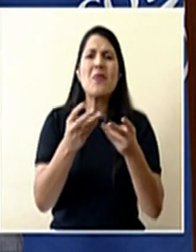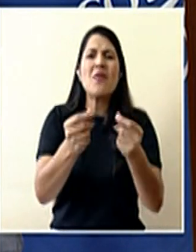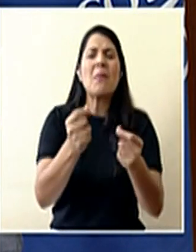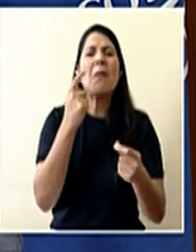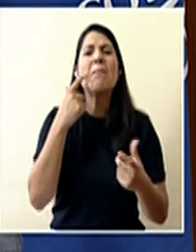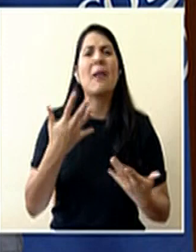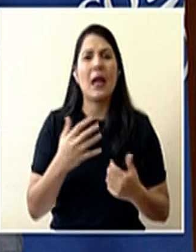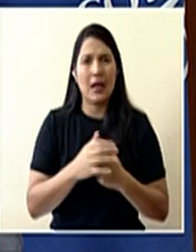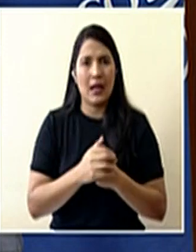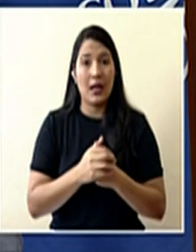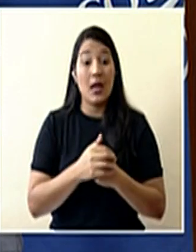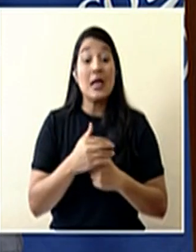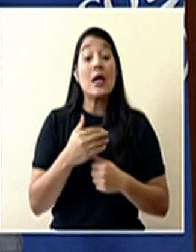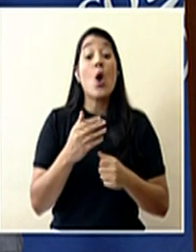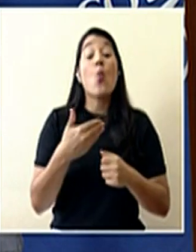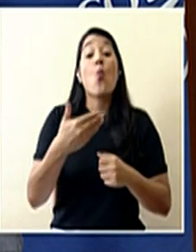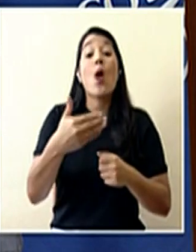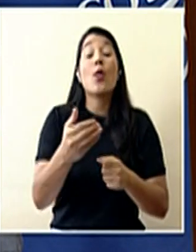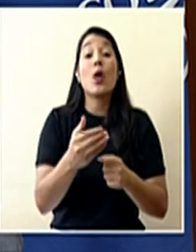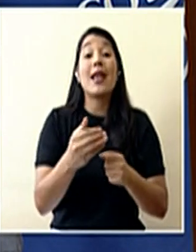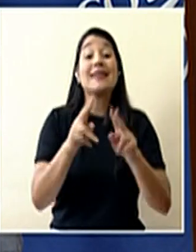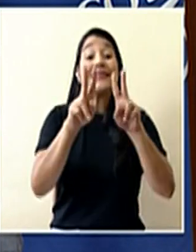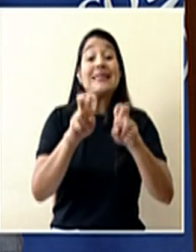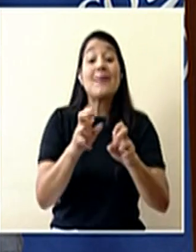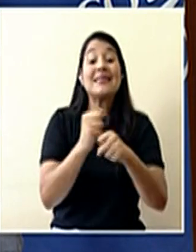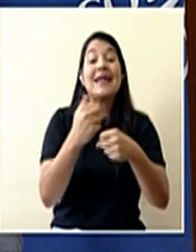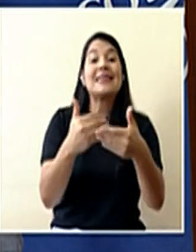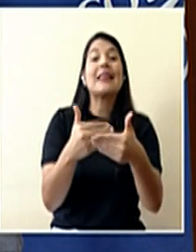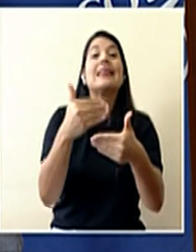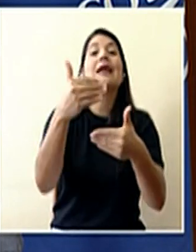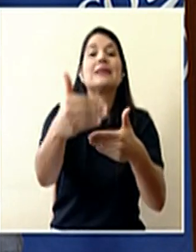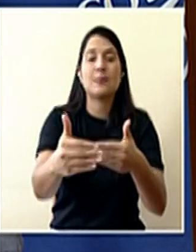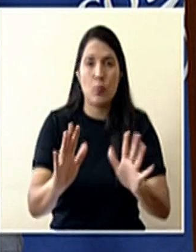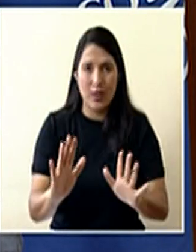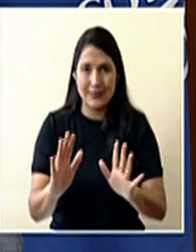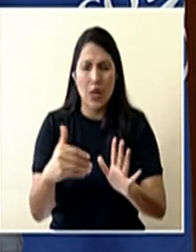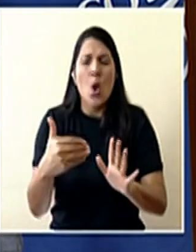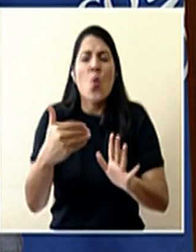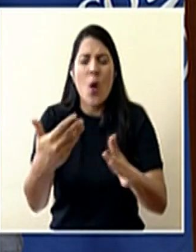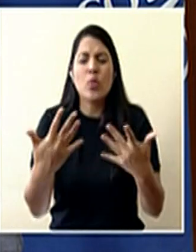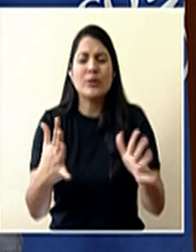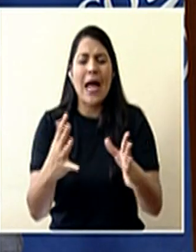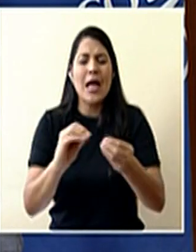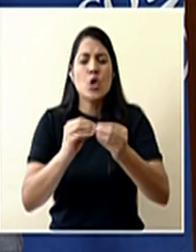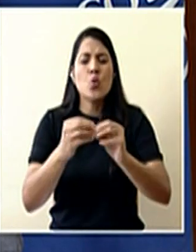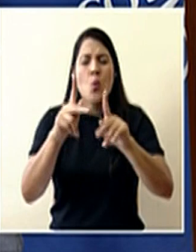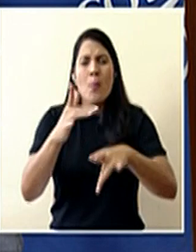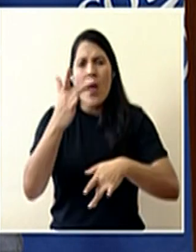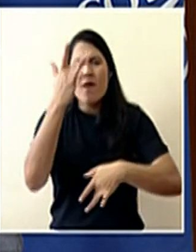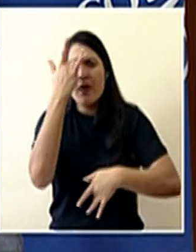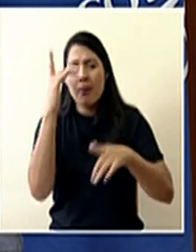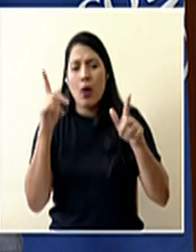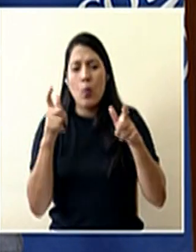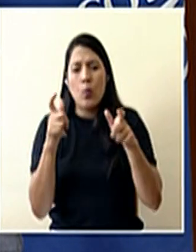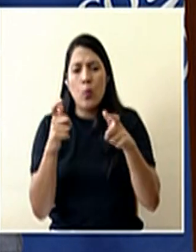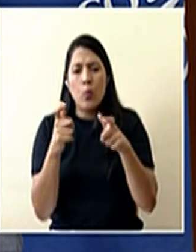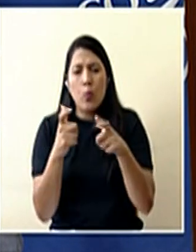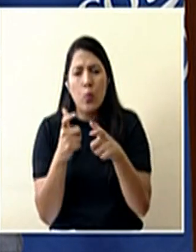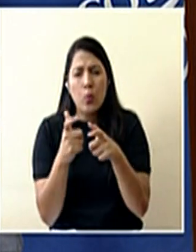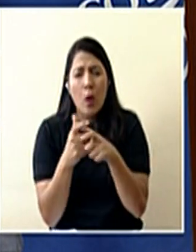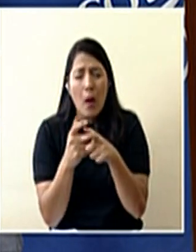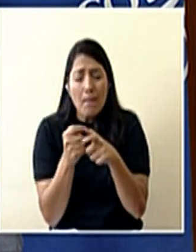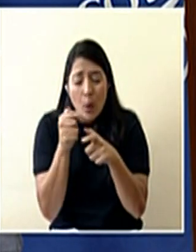se hacen posterior, cuando ya vamos saliendo de una ola, pero sobre todo es para evaluar la respuesta inmunológica de la población